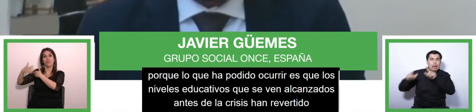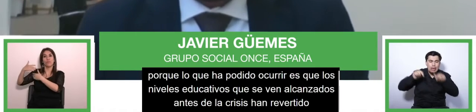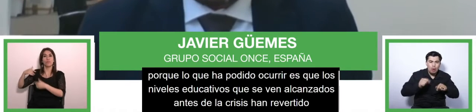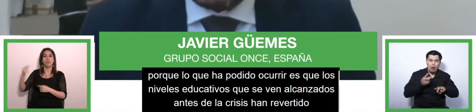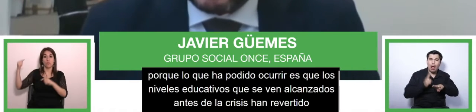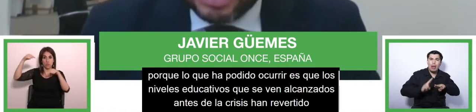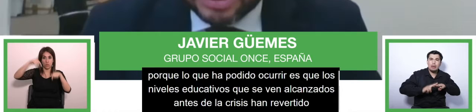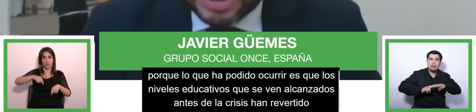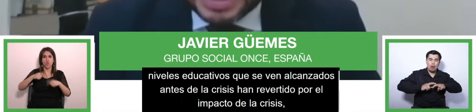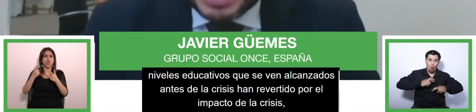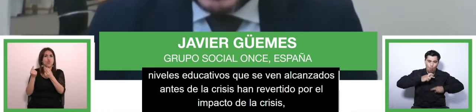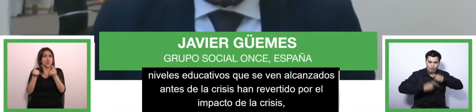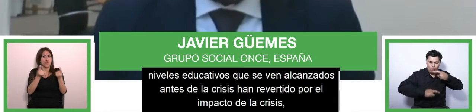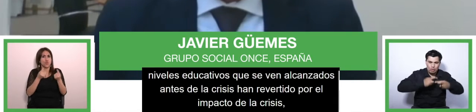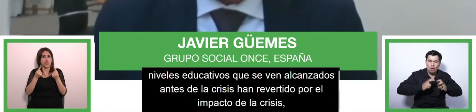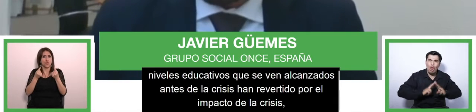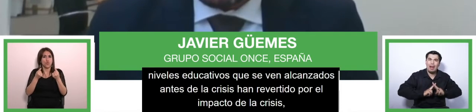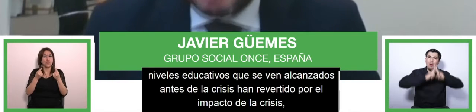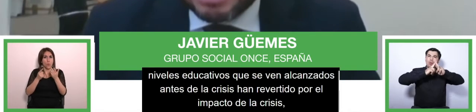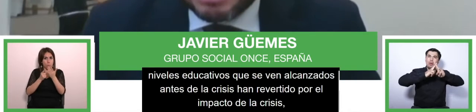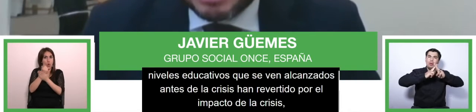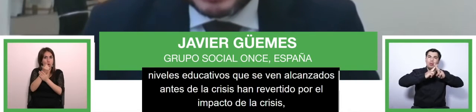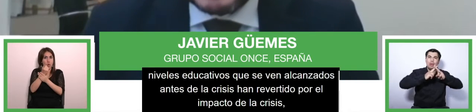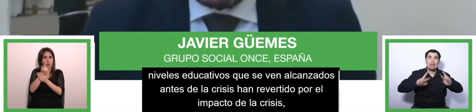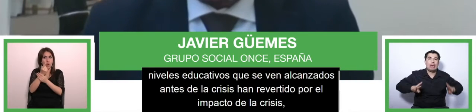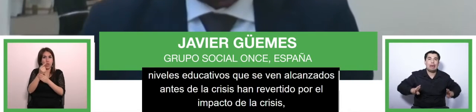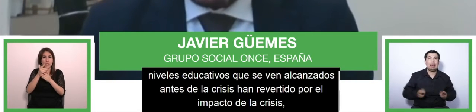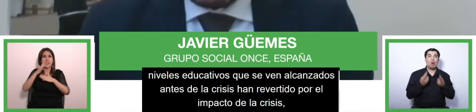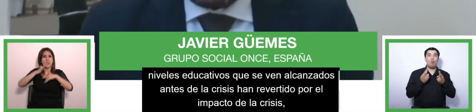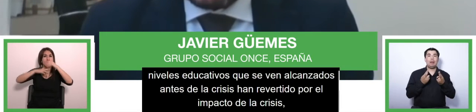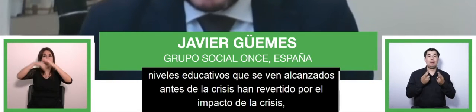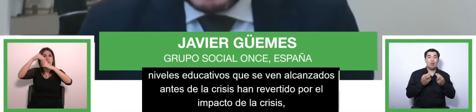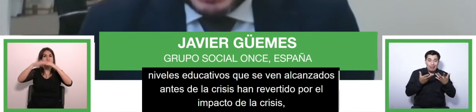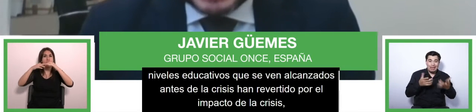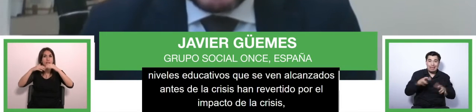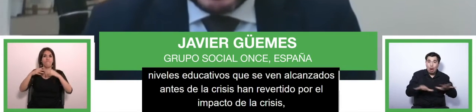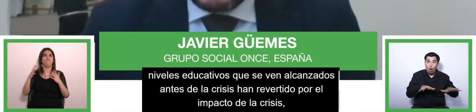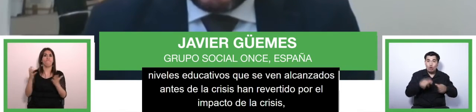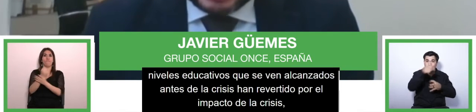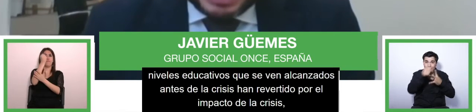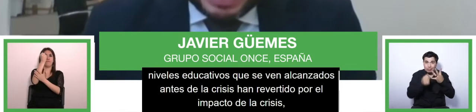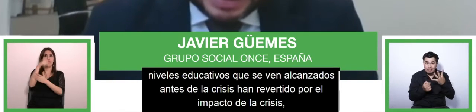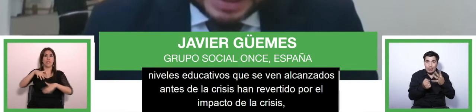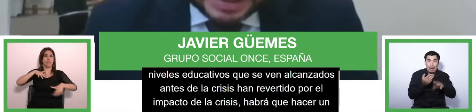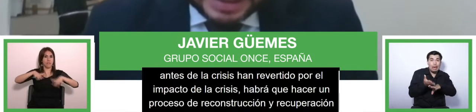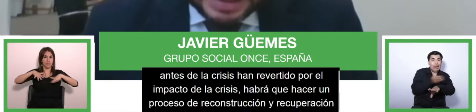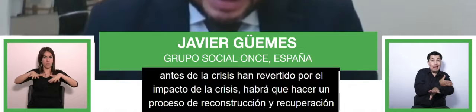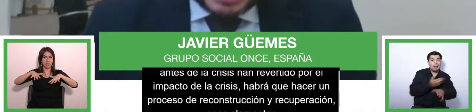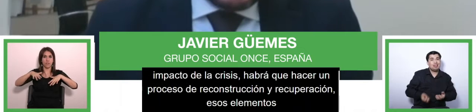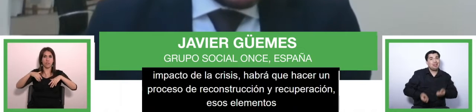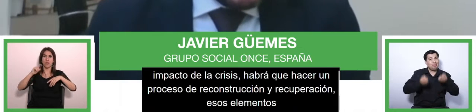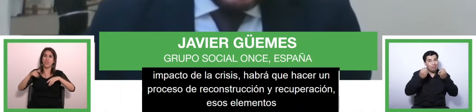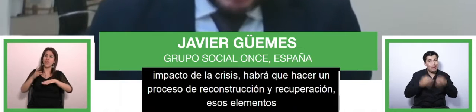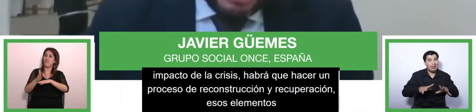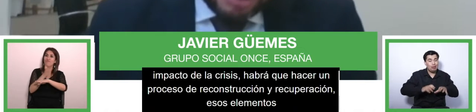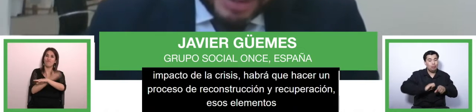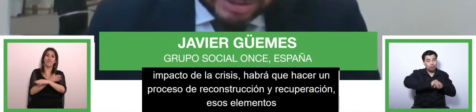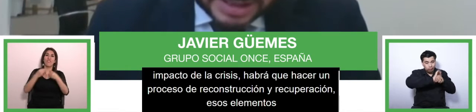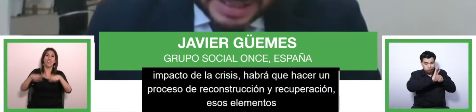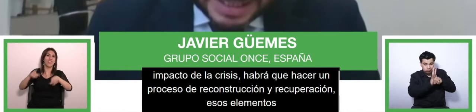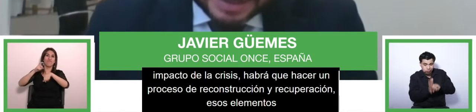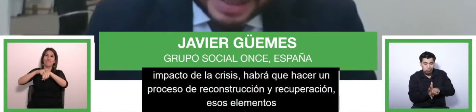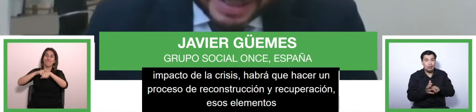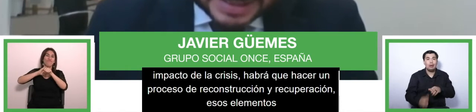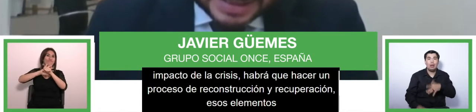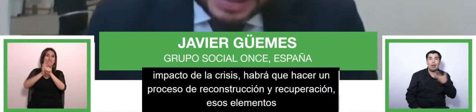proceso de reconstrucción y de recuperación de esos elementos que se han perdido durante la crisis. El propio informe